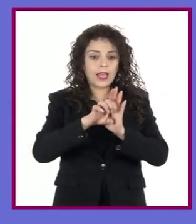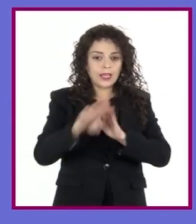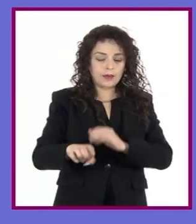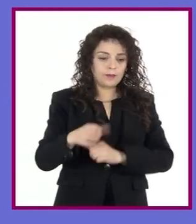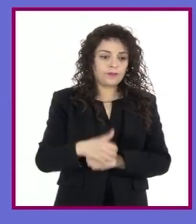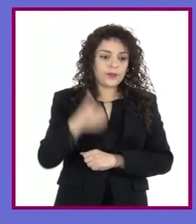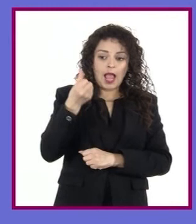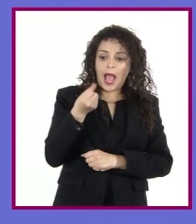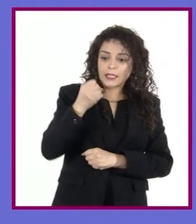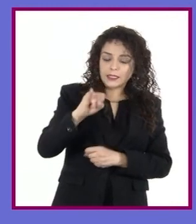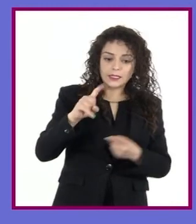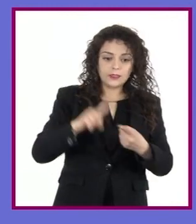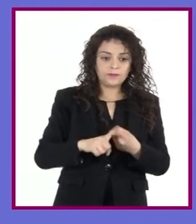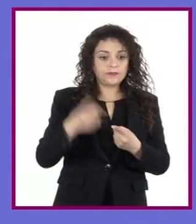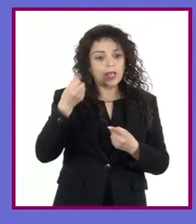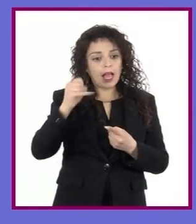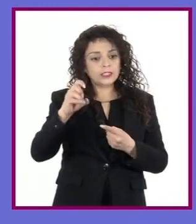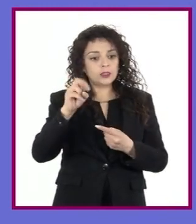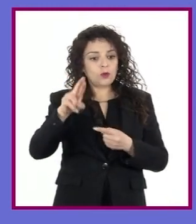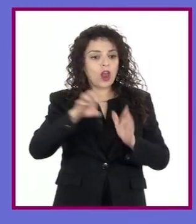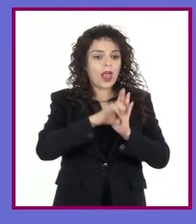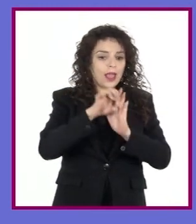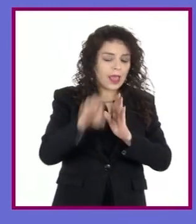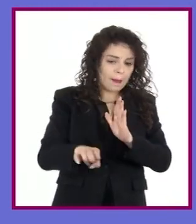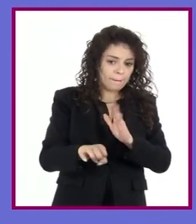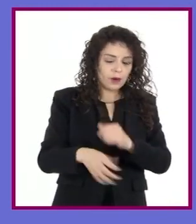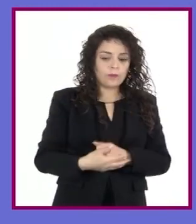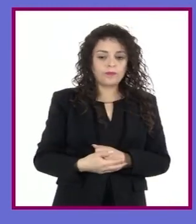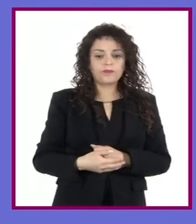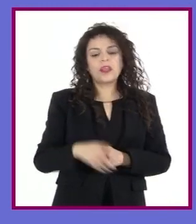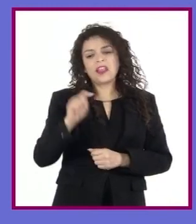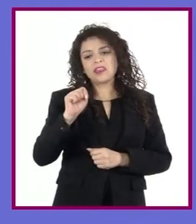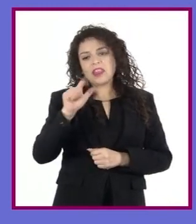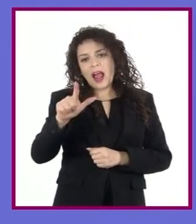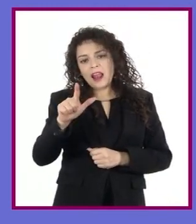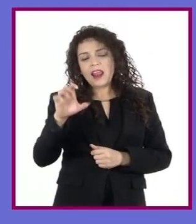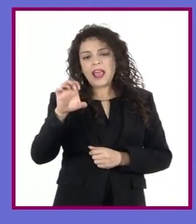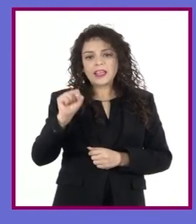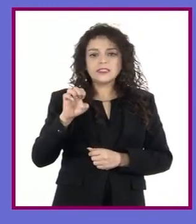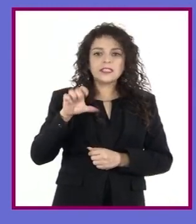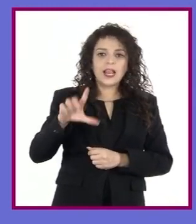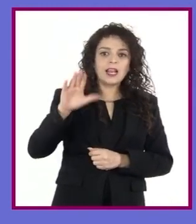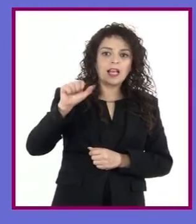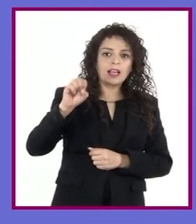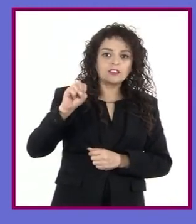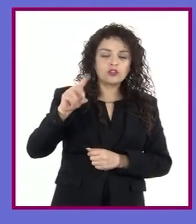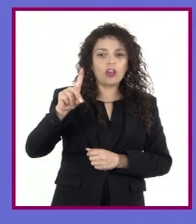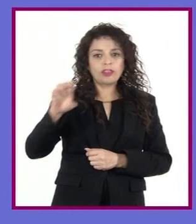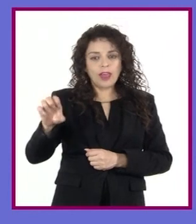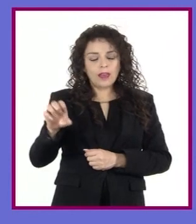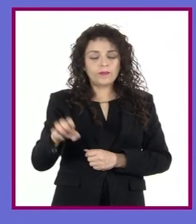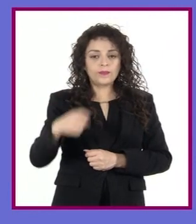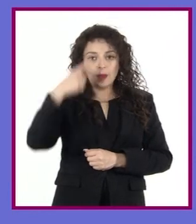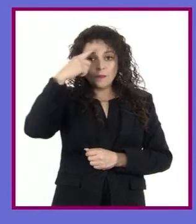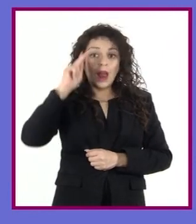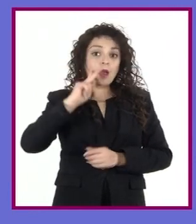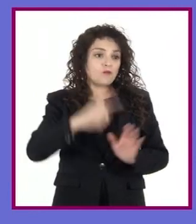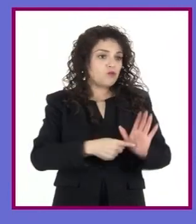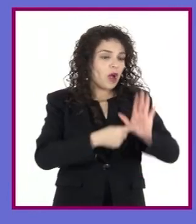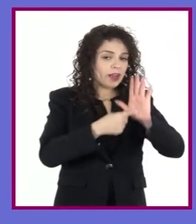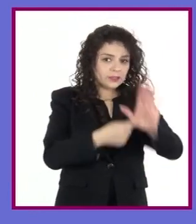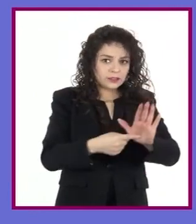por ejemplo, tal es el caso de, para ilustrar, como muestra,